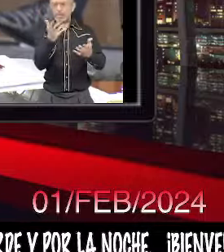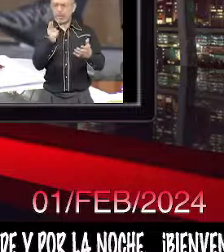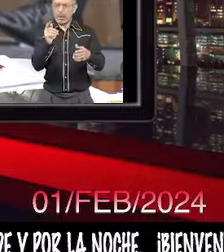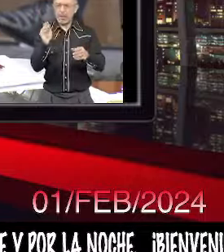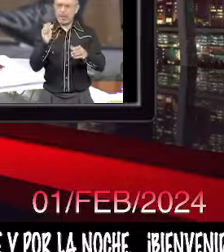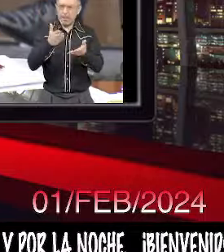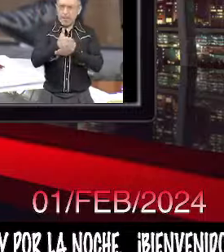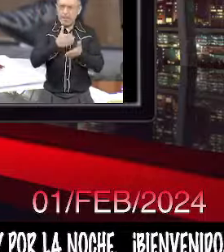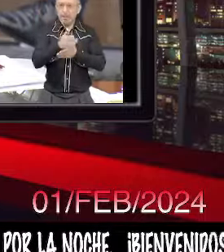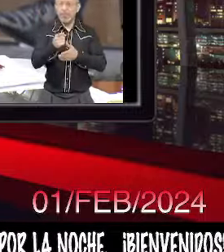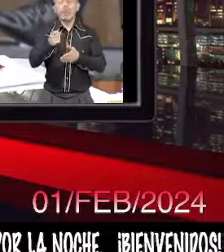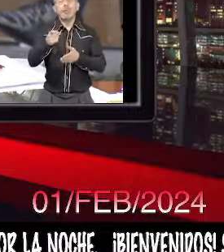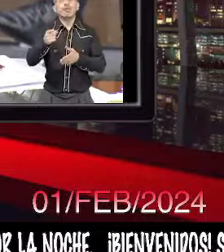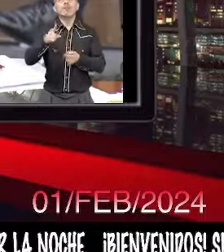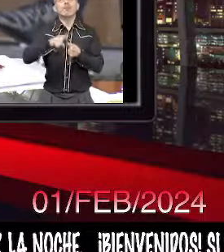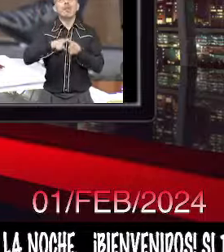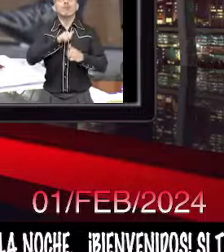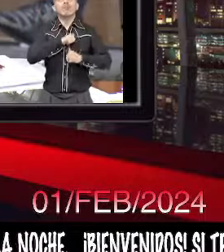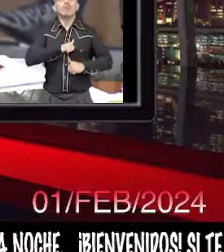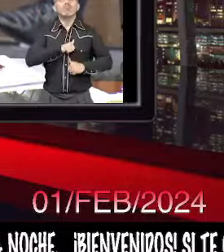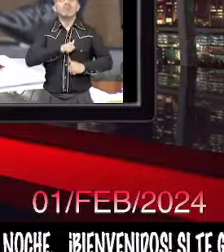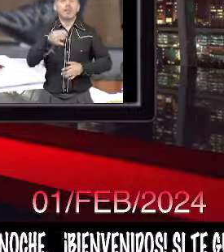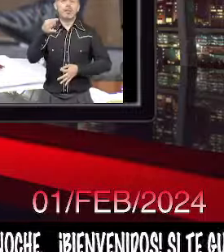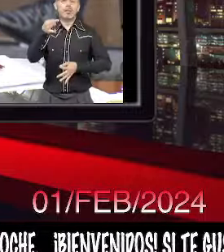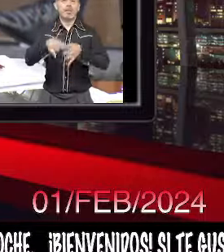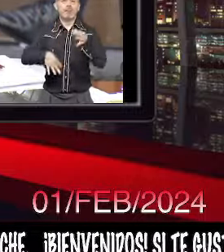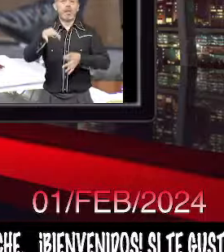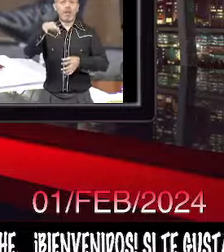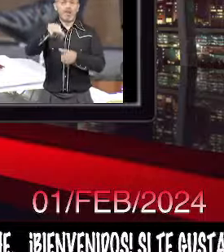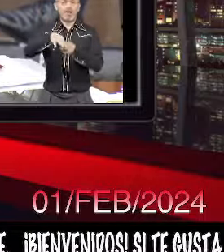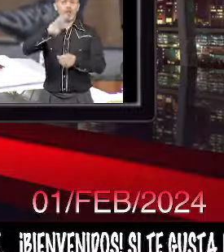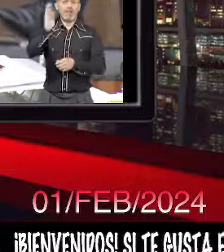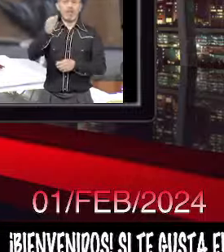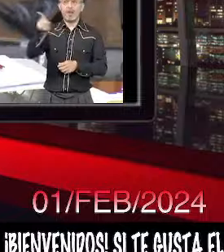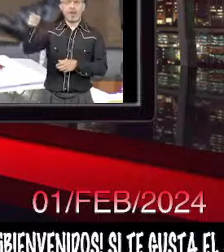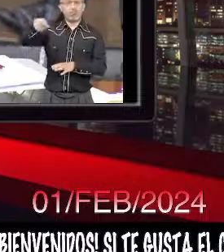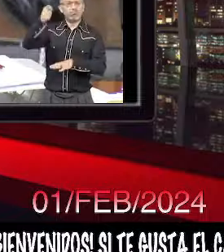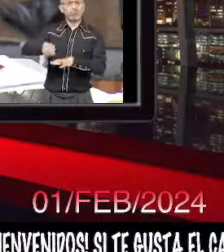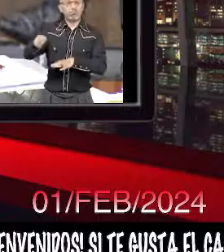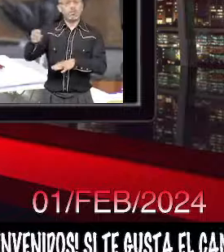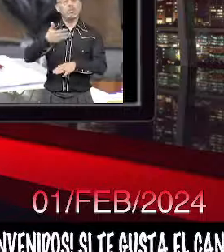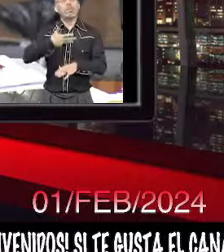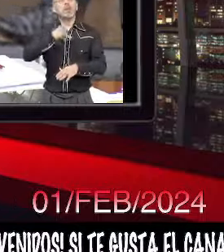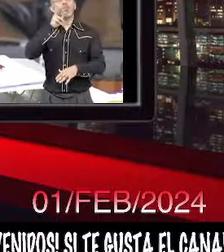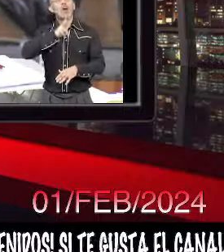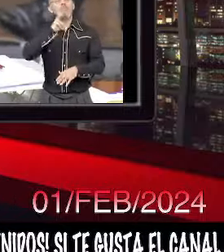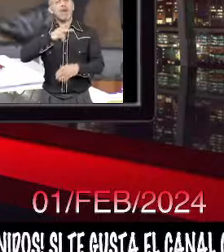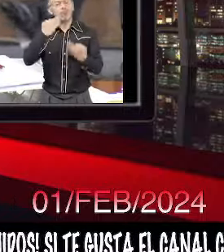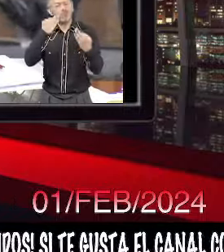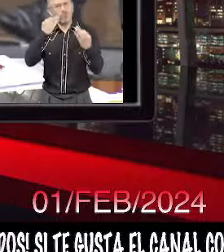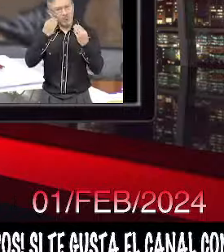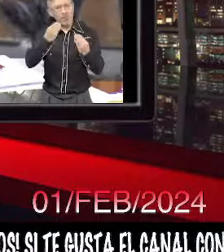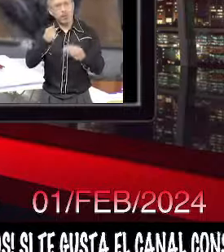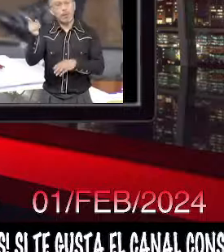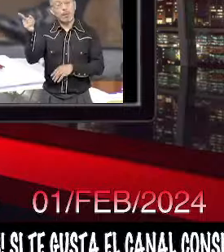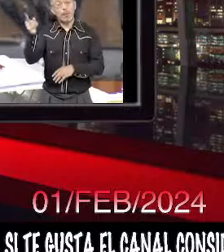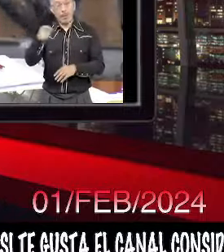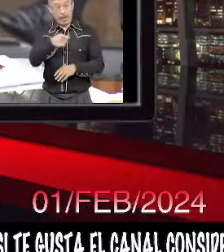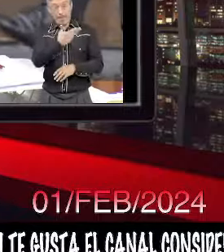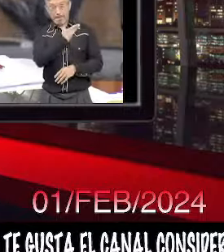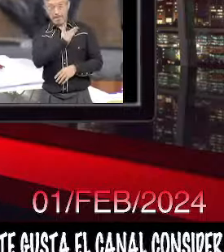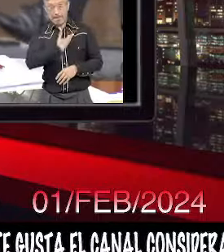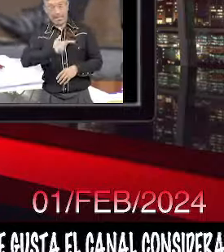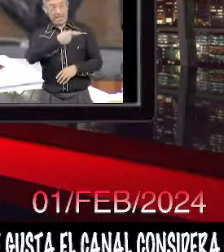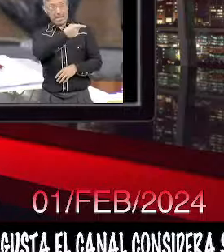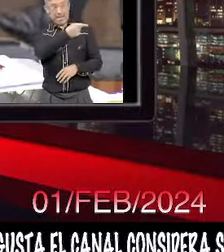Tribunal Federal Electoral, demostradas. Hay que pedirle al presidente que saque las manos de este